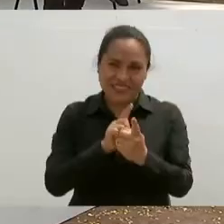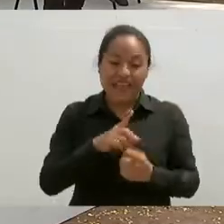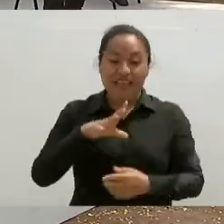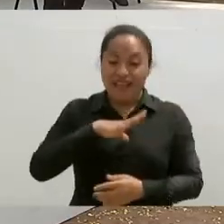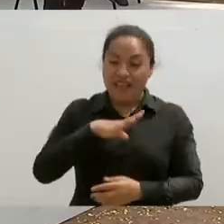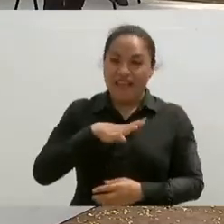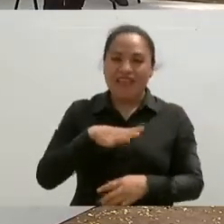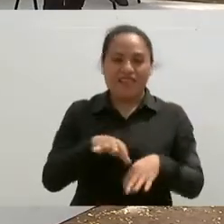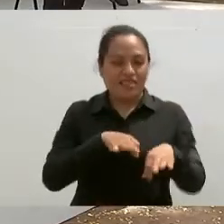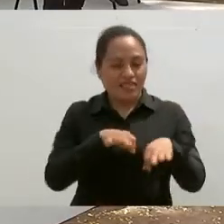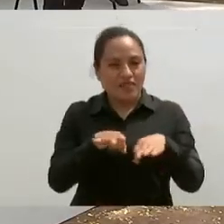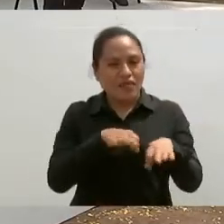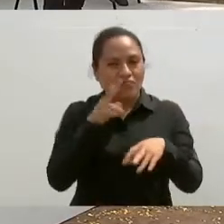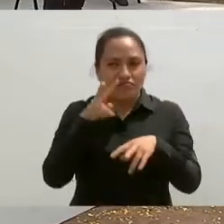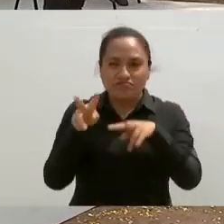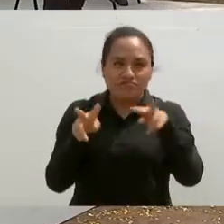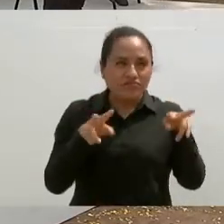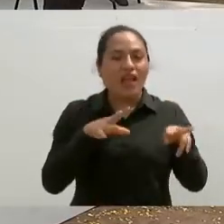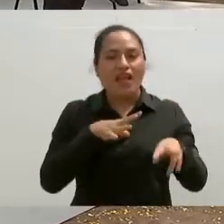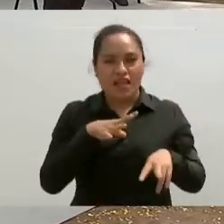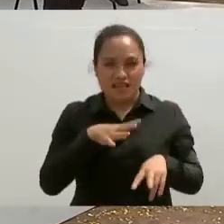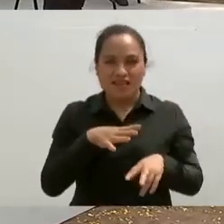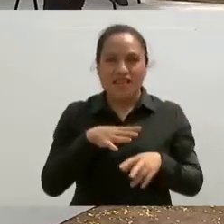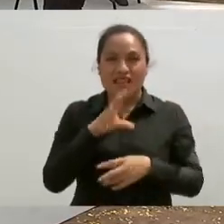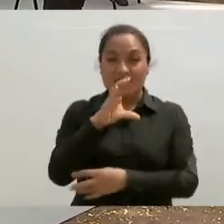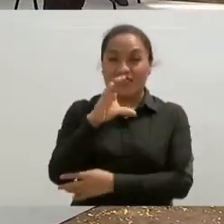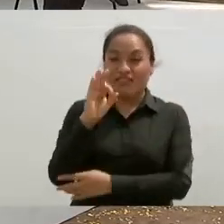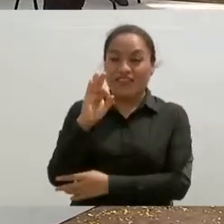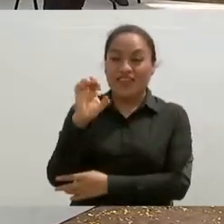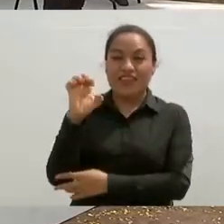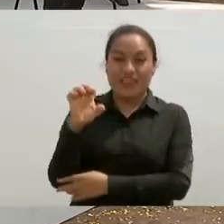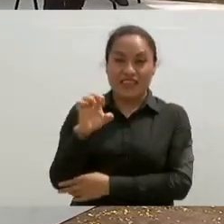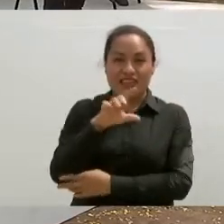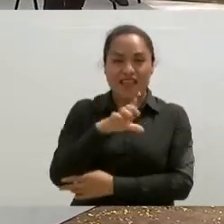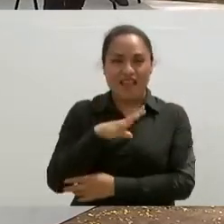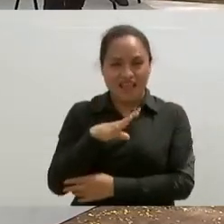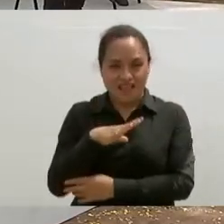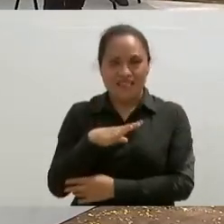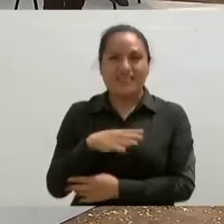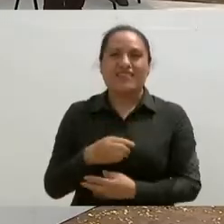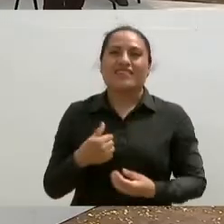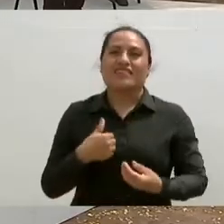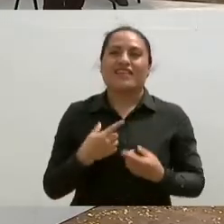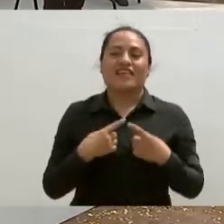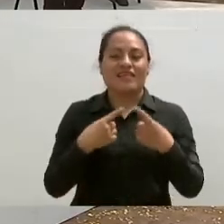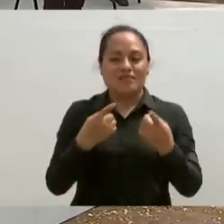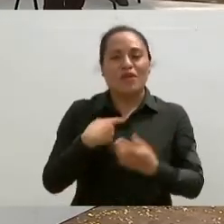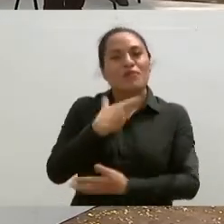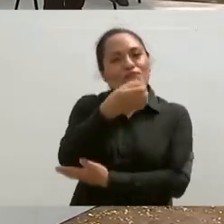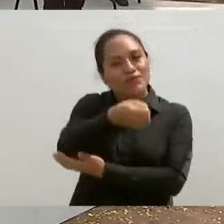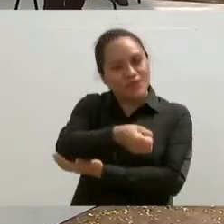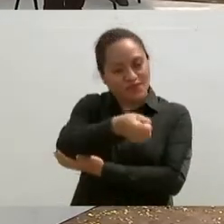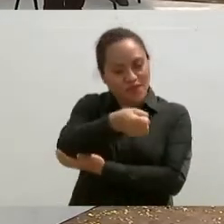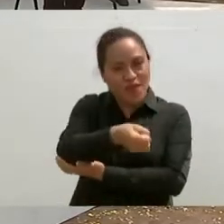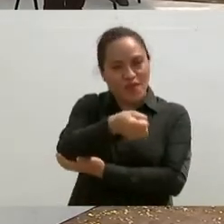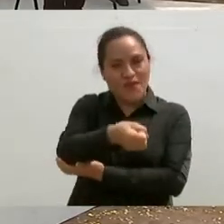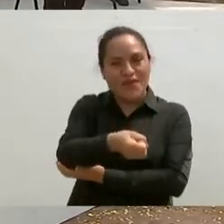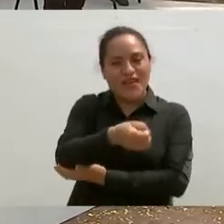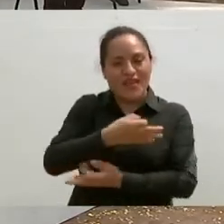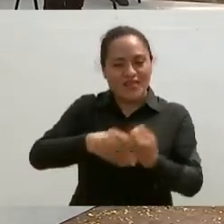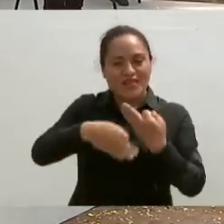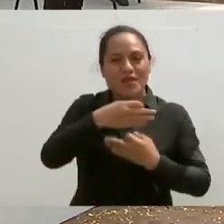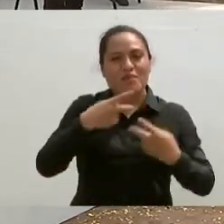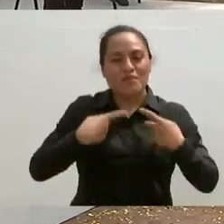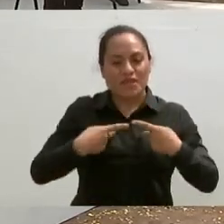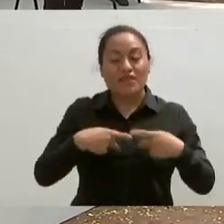hay trabajadores de la Comisión Federal de Electricidad, enviar un saludo a todos los